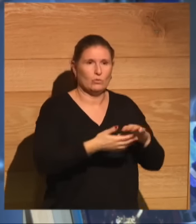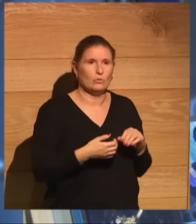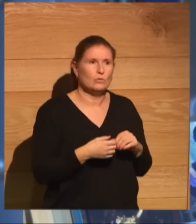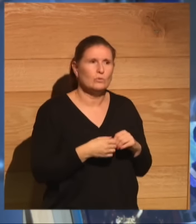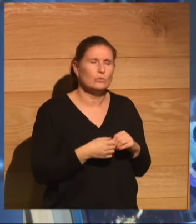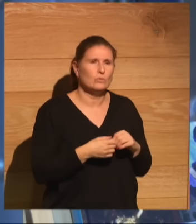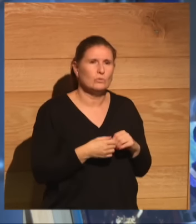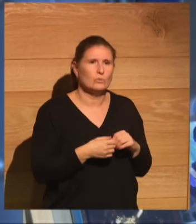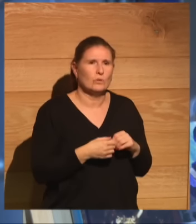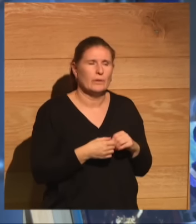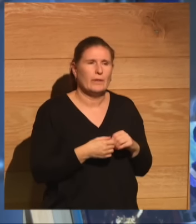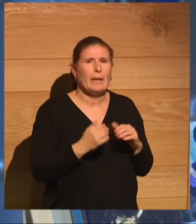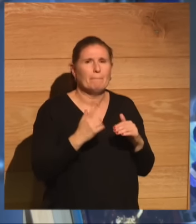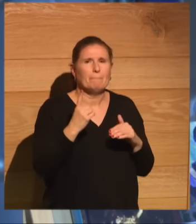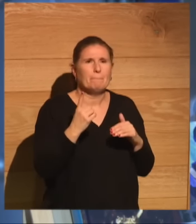en